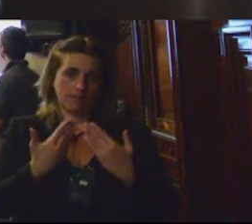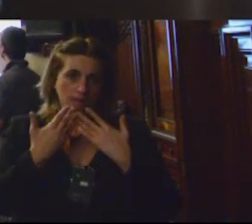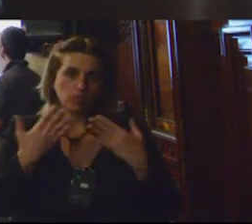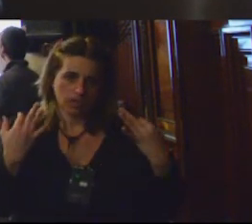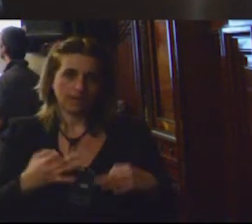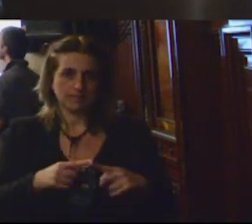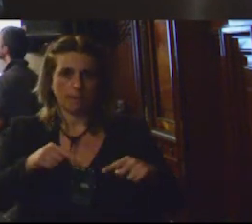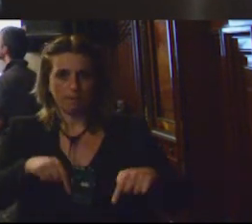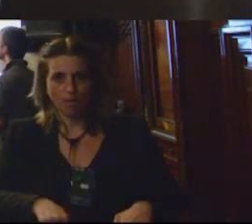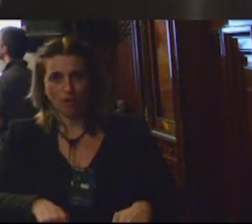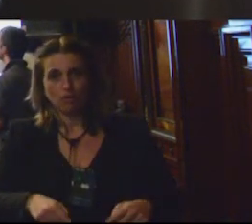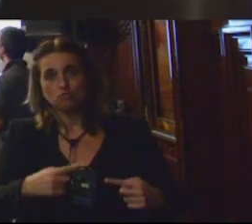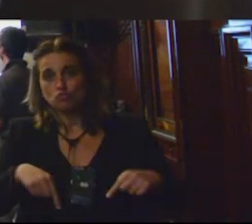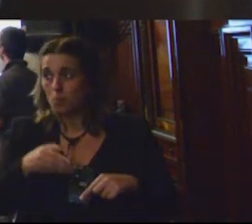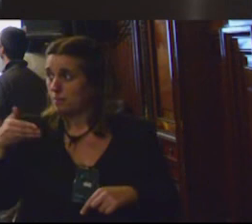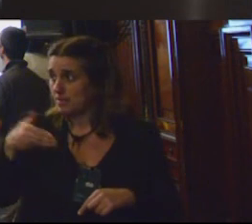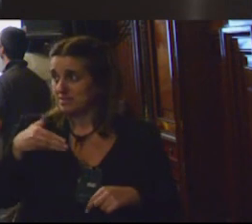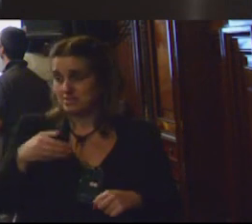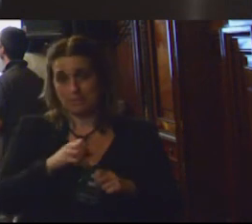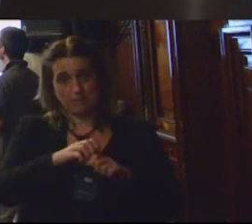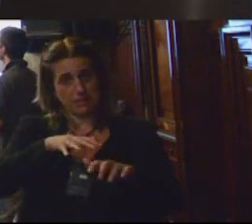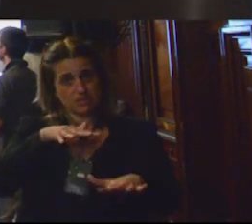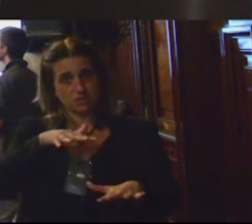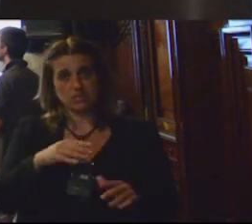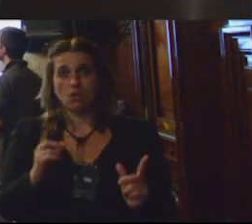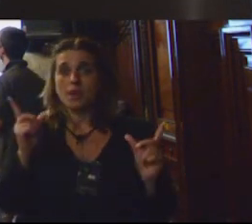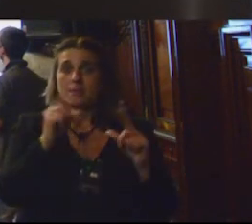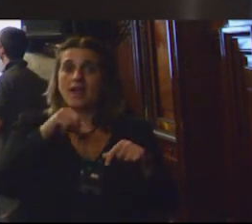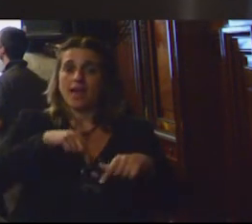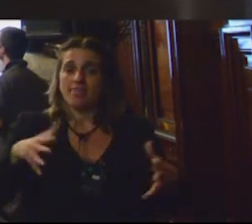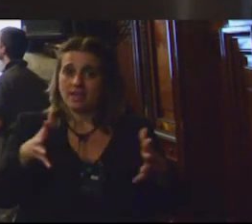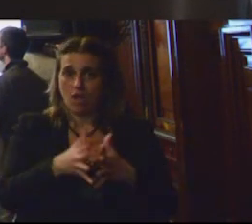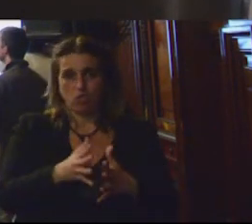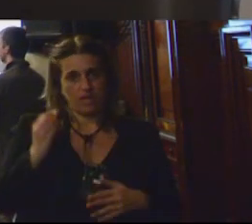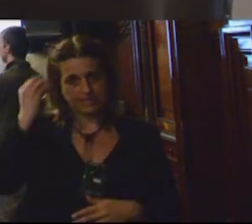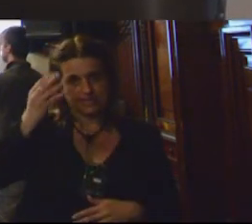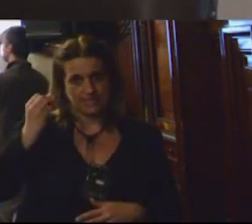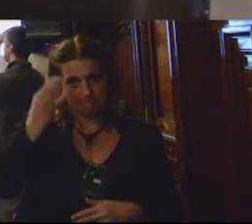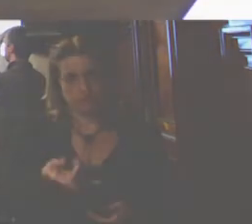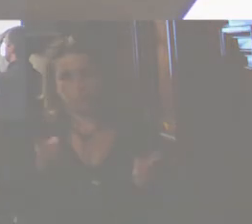por su participación, dando por terminada la audiencia.